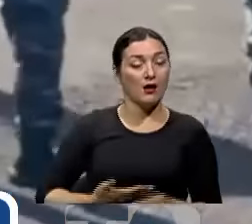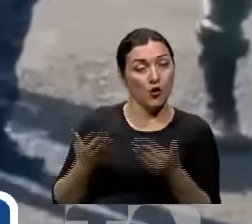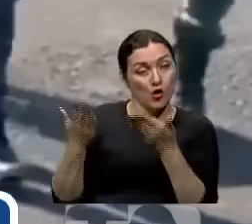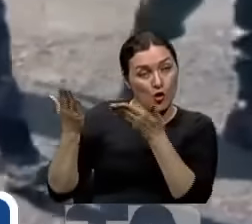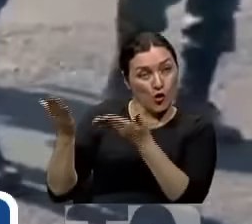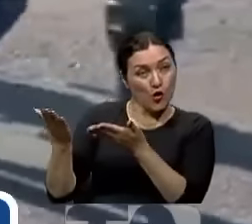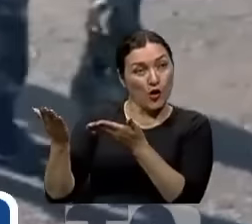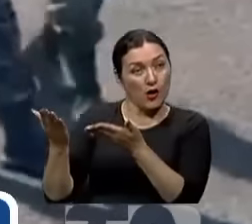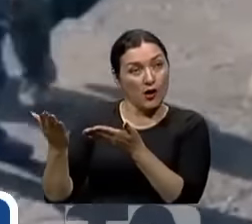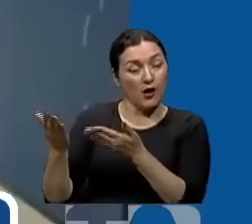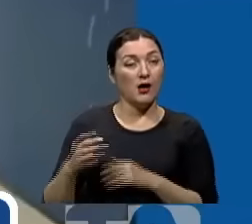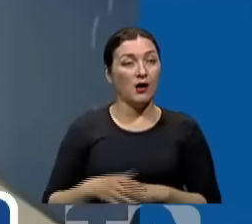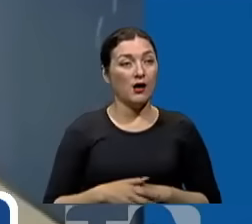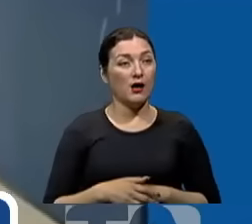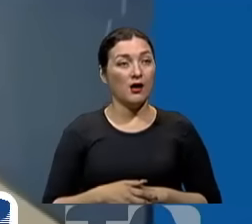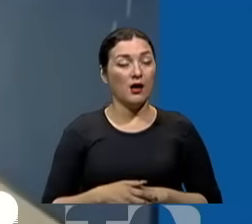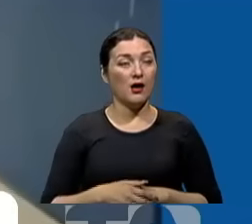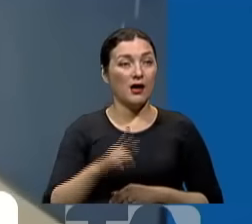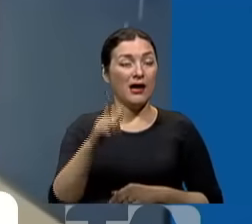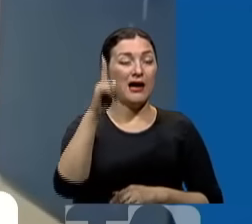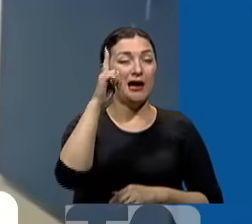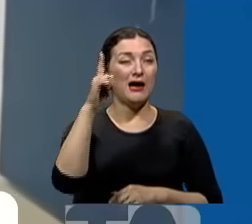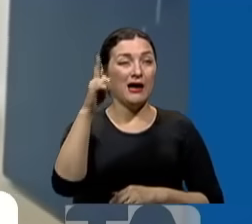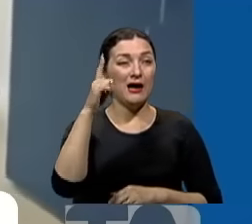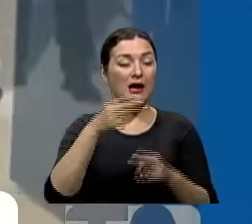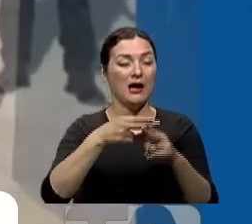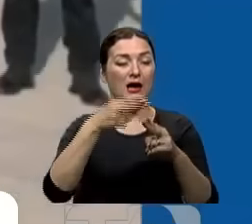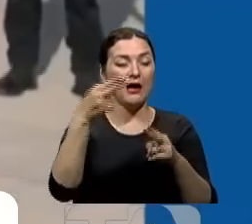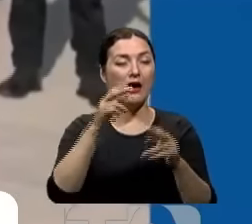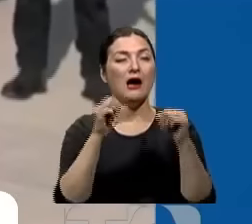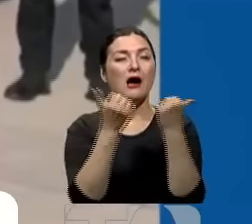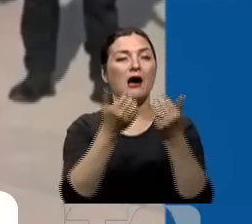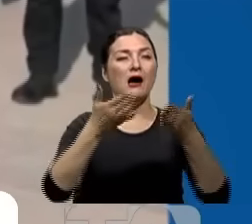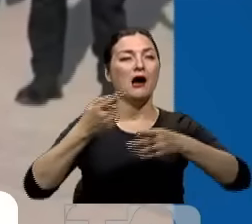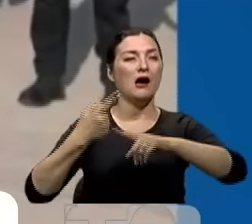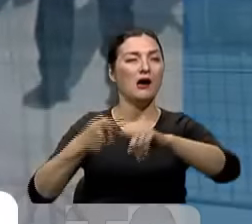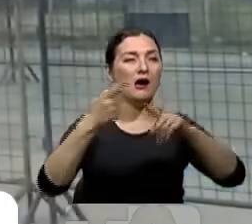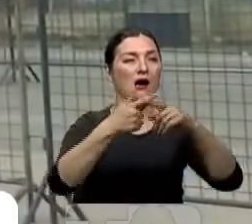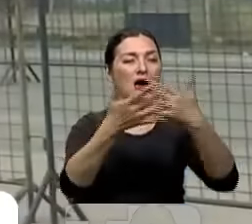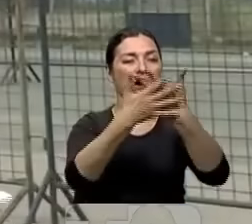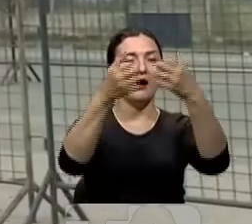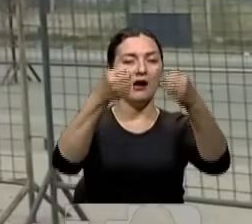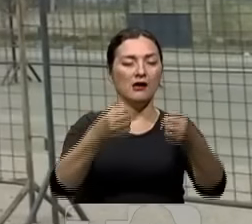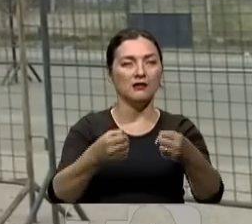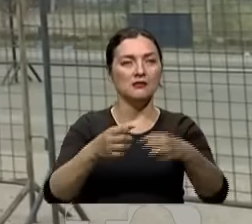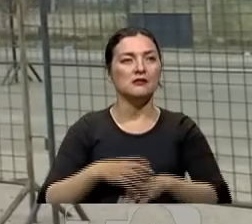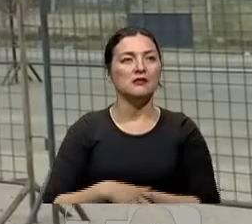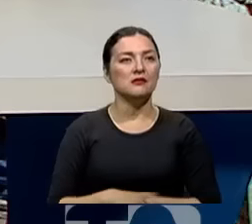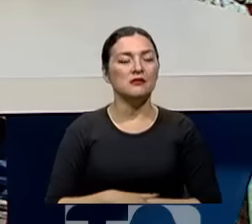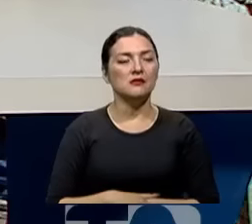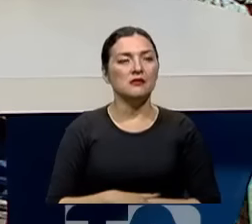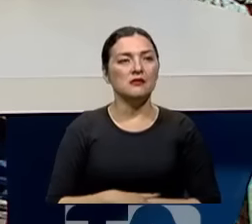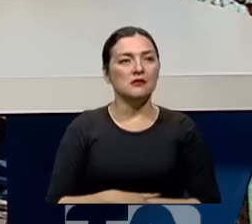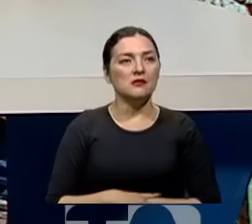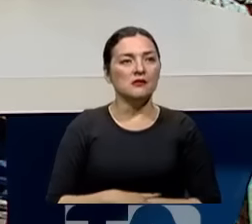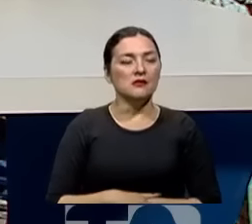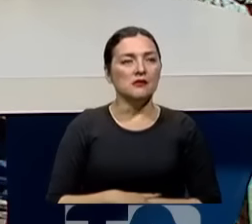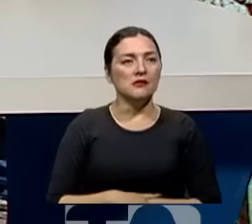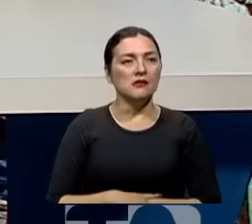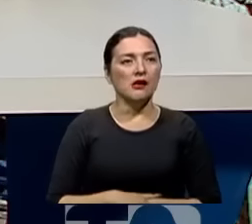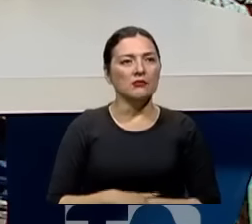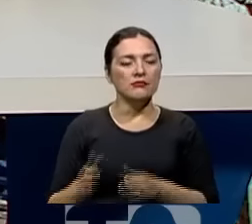Glass, líderes de bandas terroristas y el ex asambleísta Pablo Muentes y otros están tras las rejas.